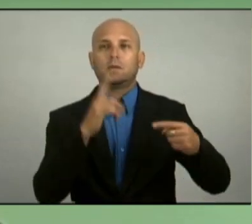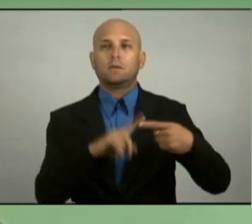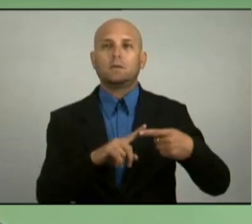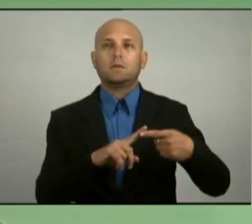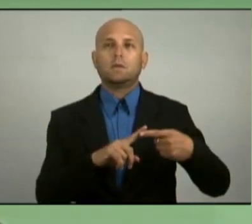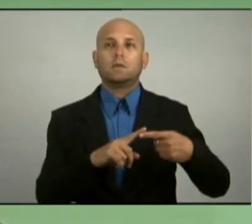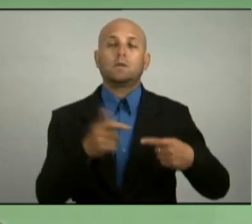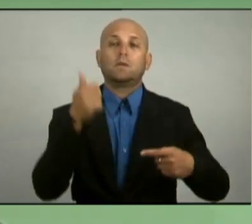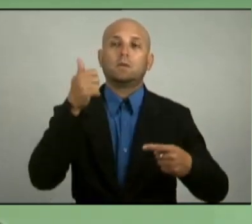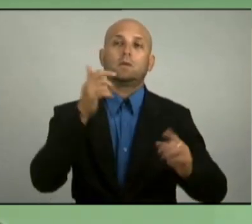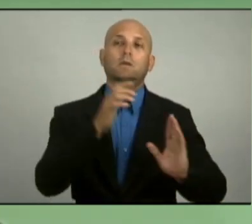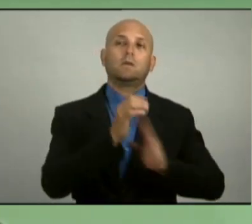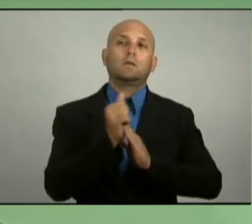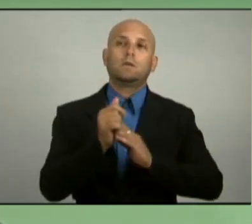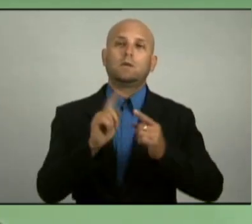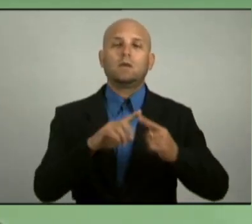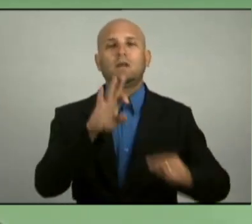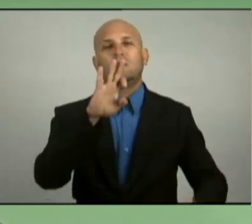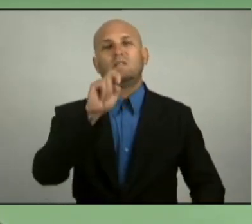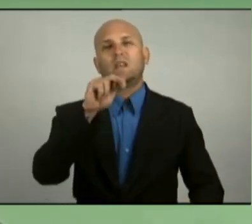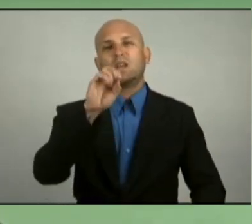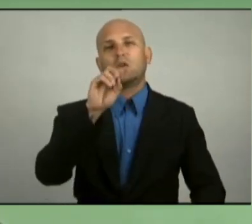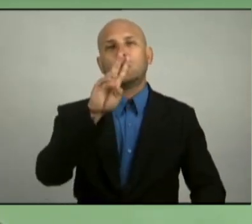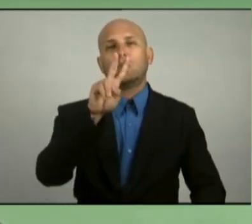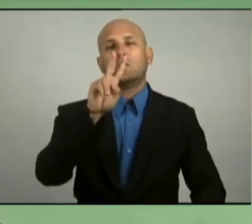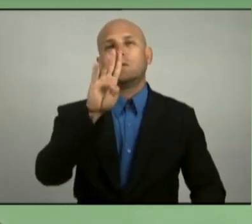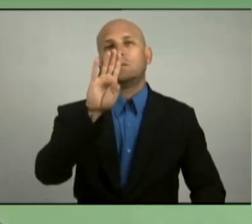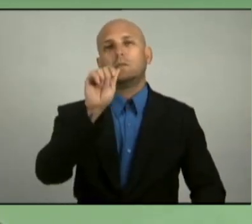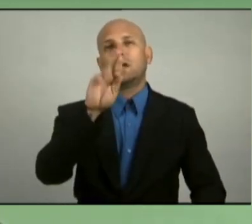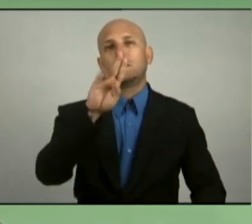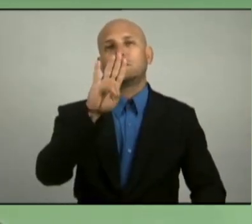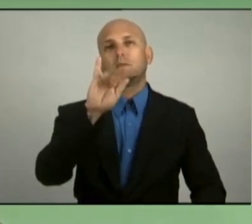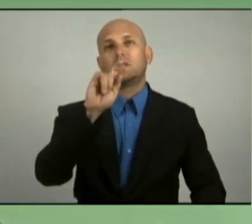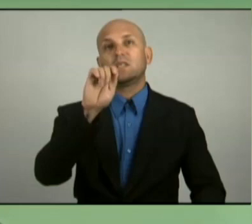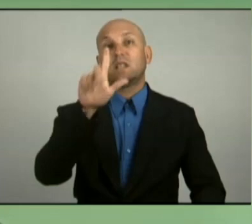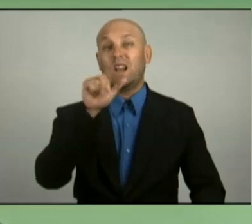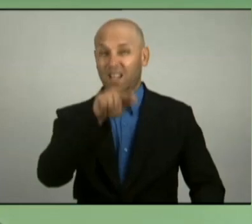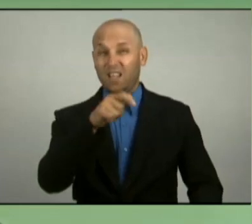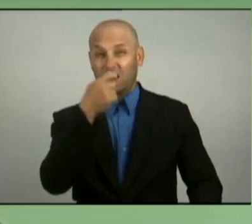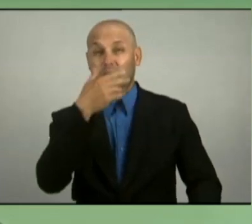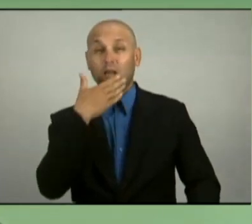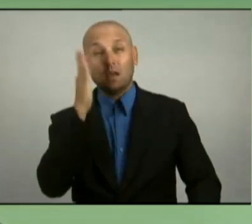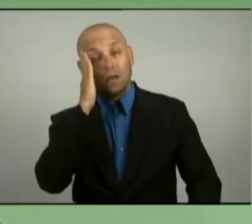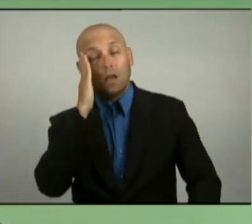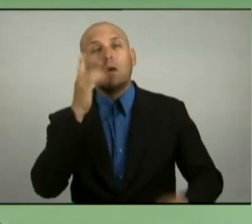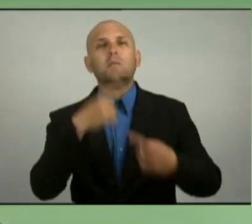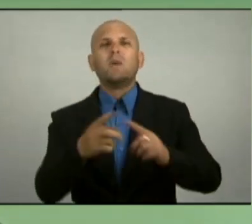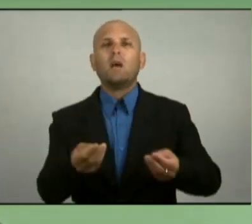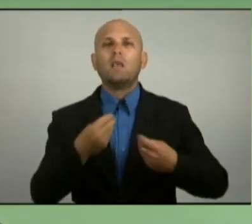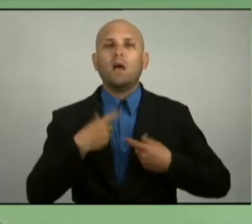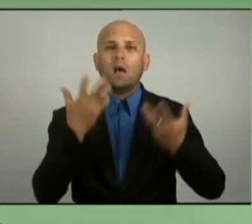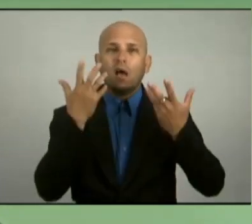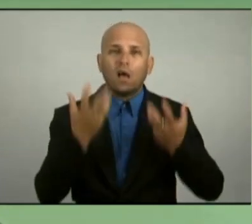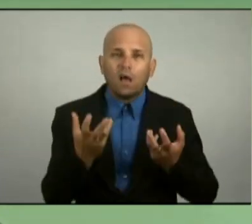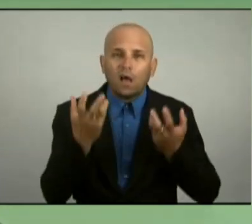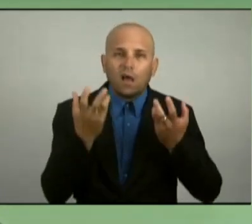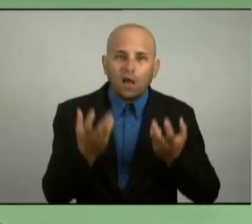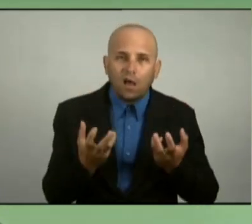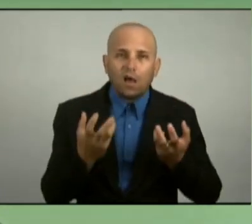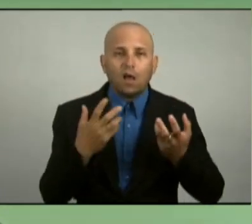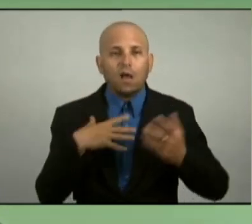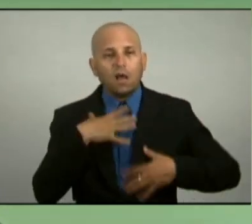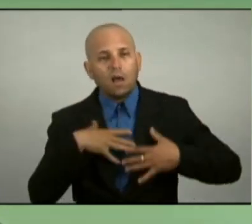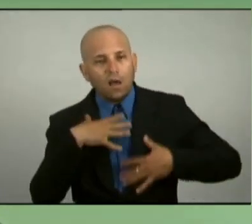excelencia en nuestro medio es el fenobarbital pero que provoca depresión entonces debe ser utilizado con dosis